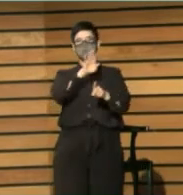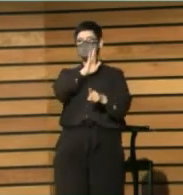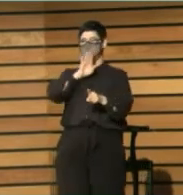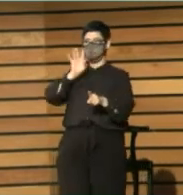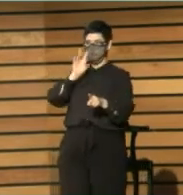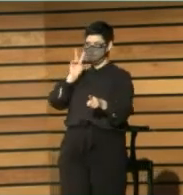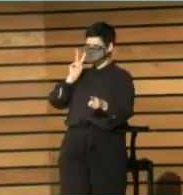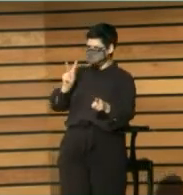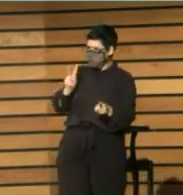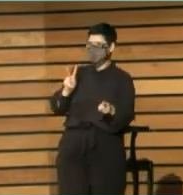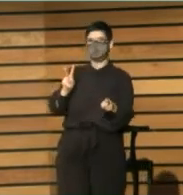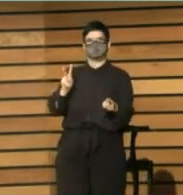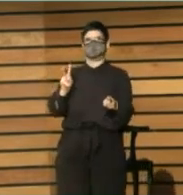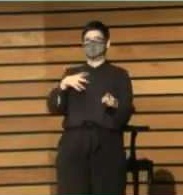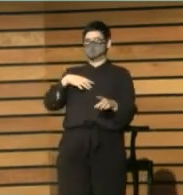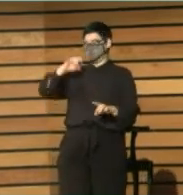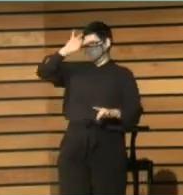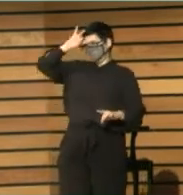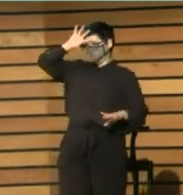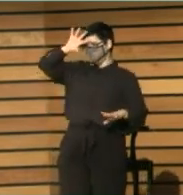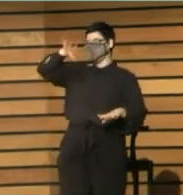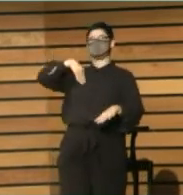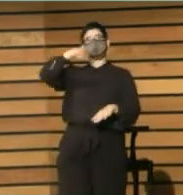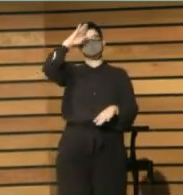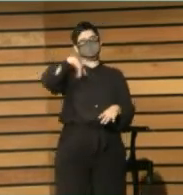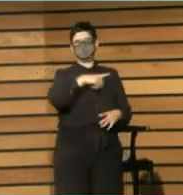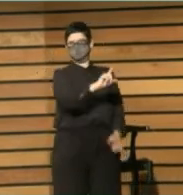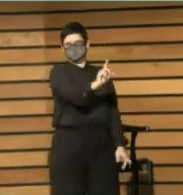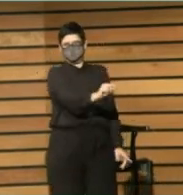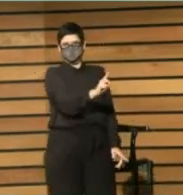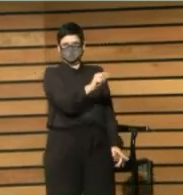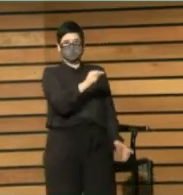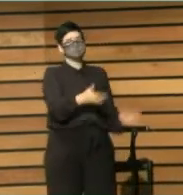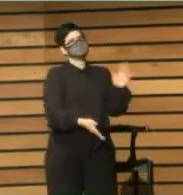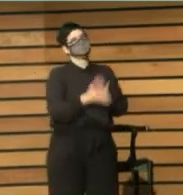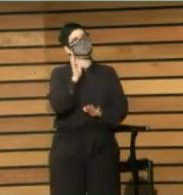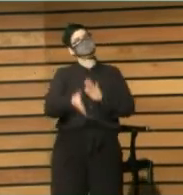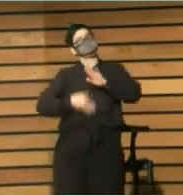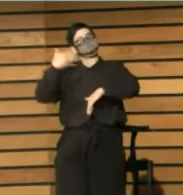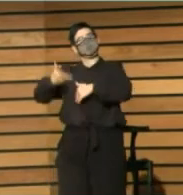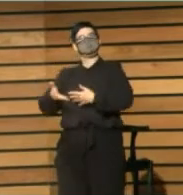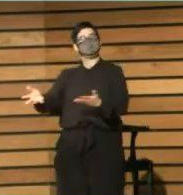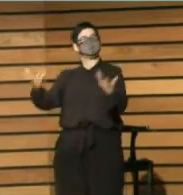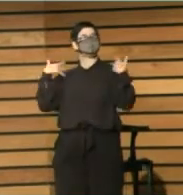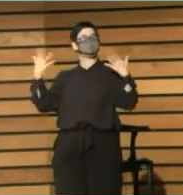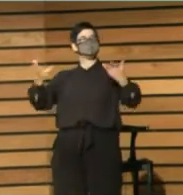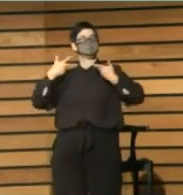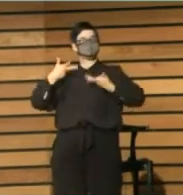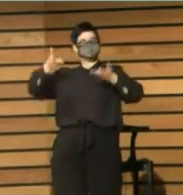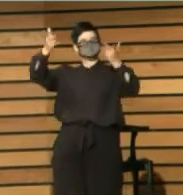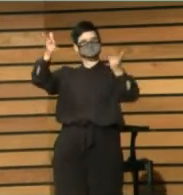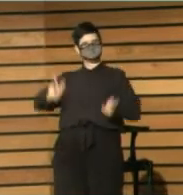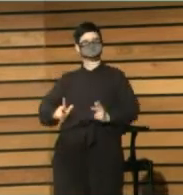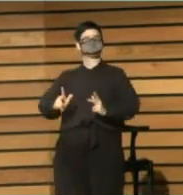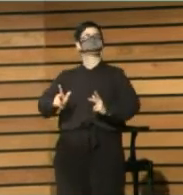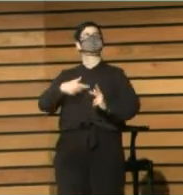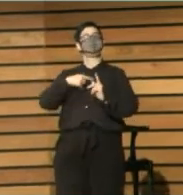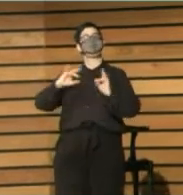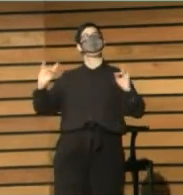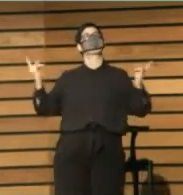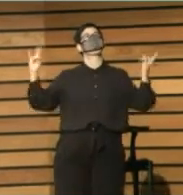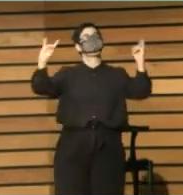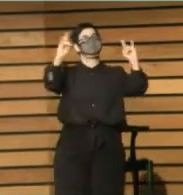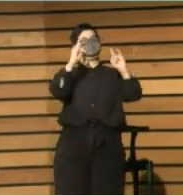baratas. Y se iba a tomar el fresco sobre un camastro de cemento que se había hecho a la entrada de la platanera.